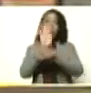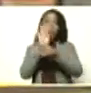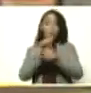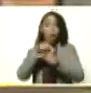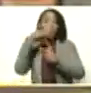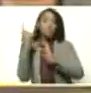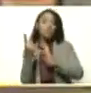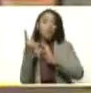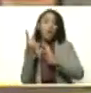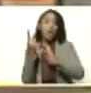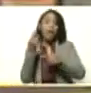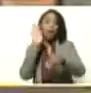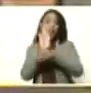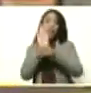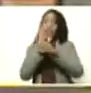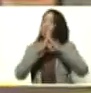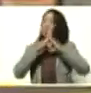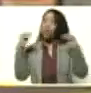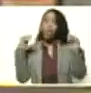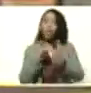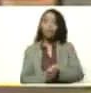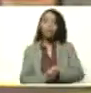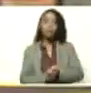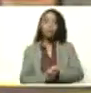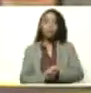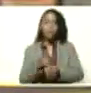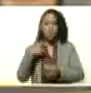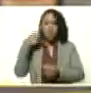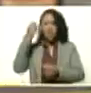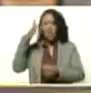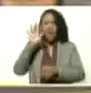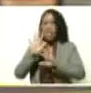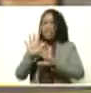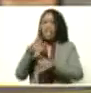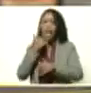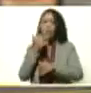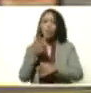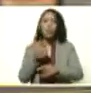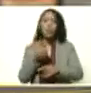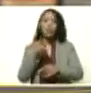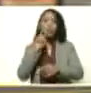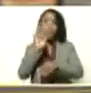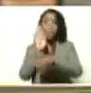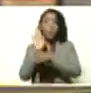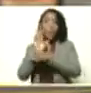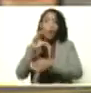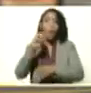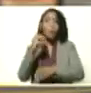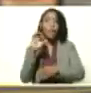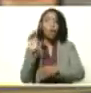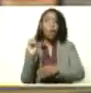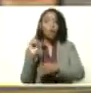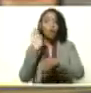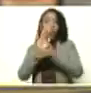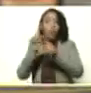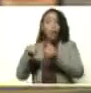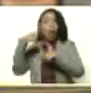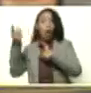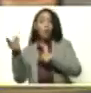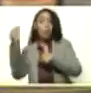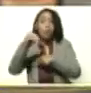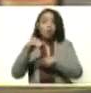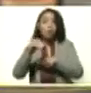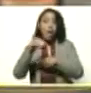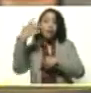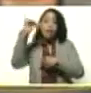descuidas de todas creo que vale brass si te cuidas de omicron te cuidas de todas las demás las que